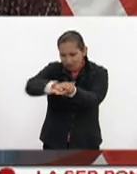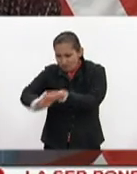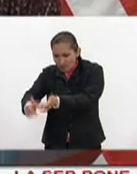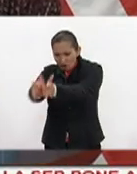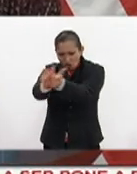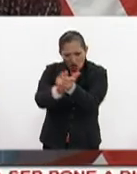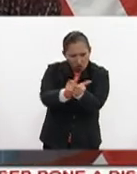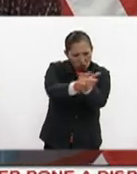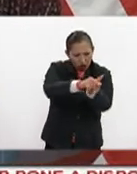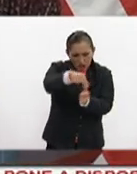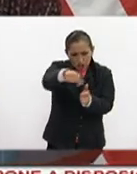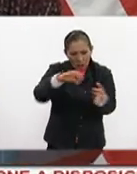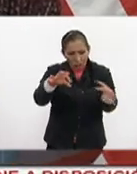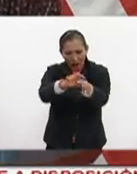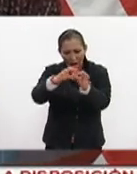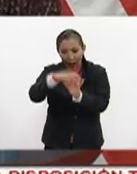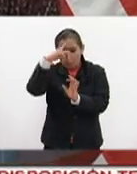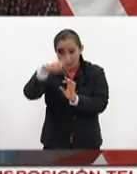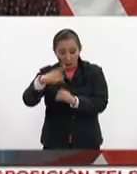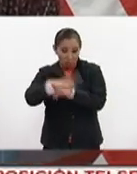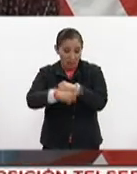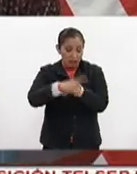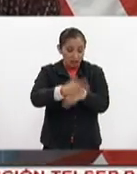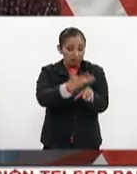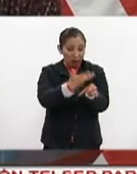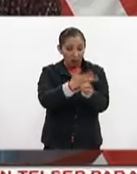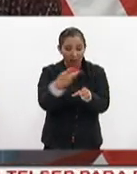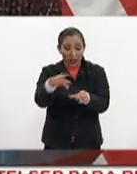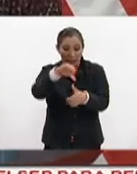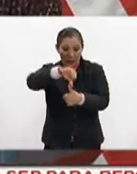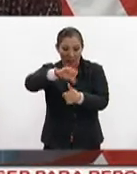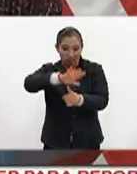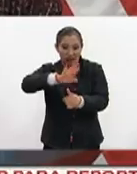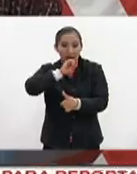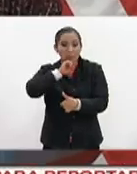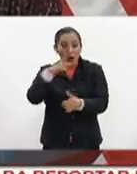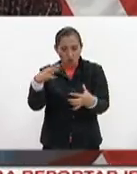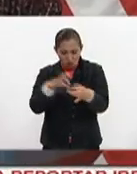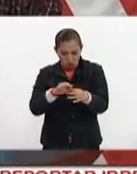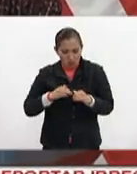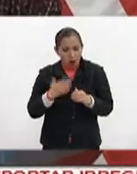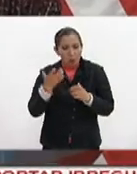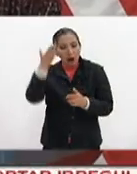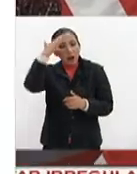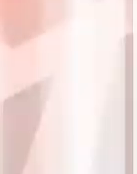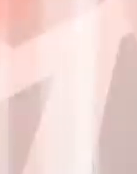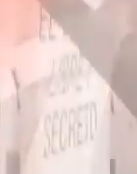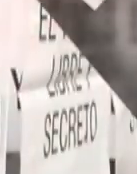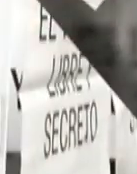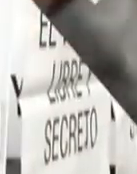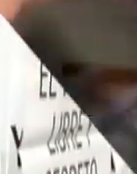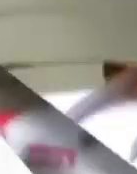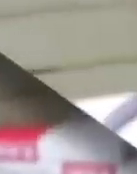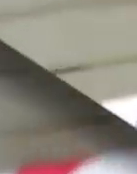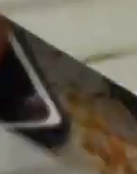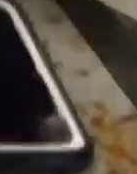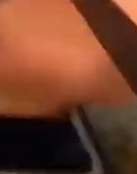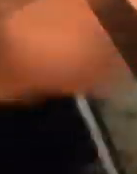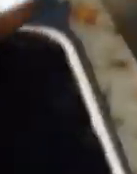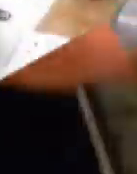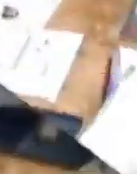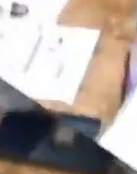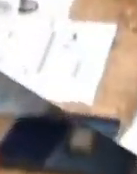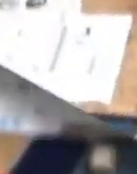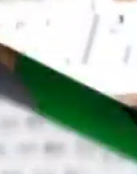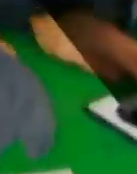las redes que afectan no solamente a México y los Estados Unidos, sino a Centroamérica. Juntos podemos ser los líderes en toda la región para